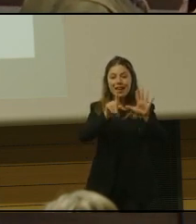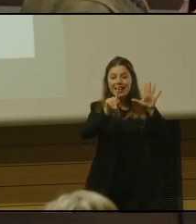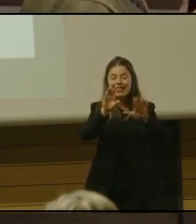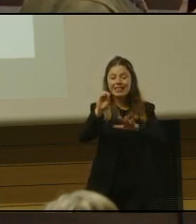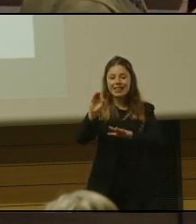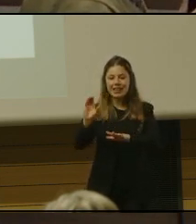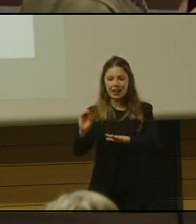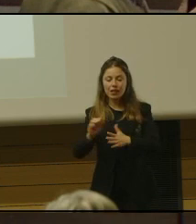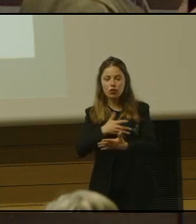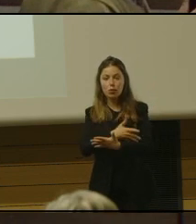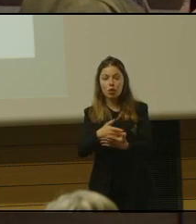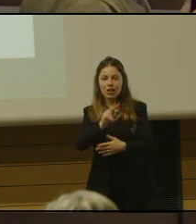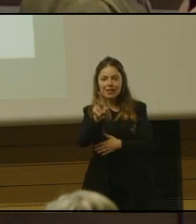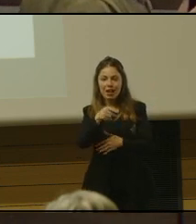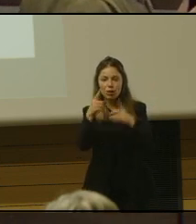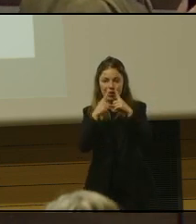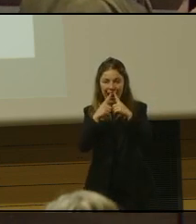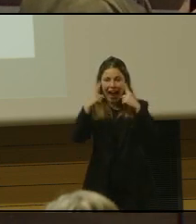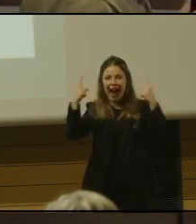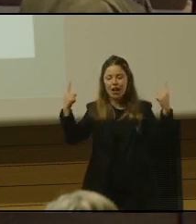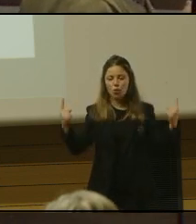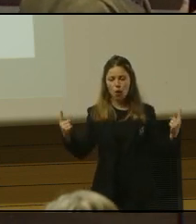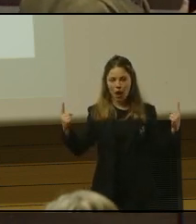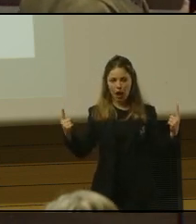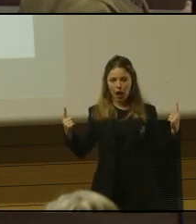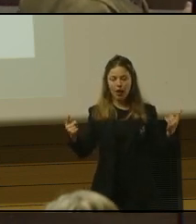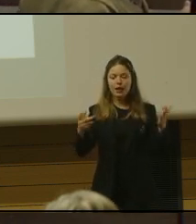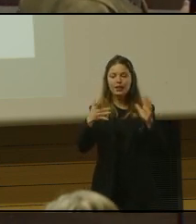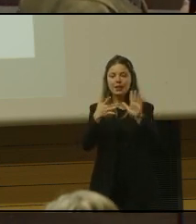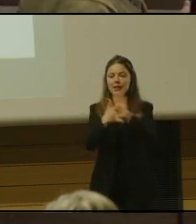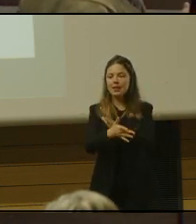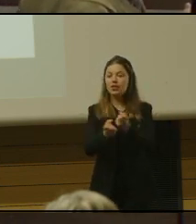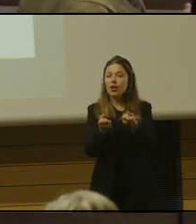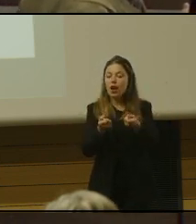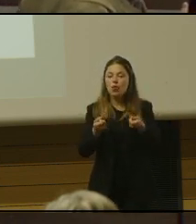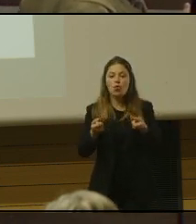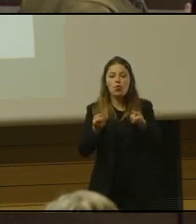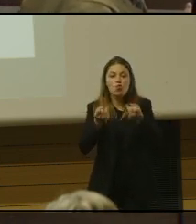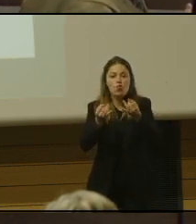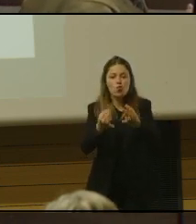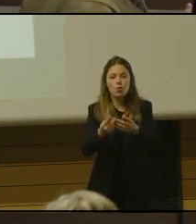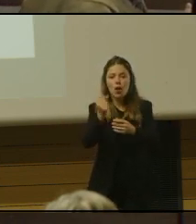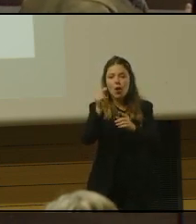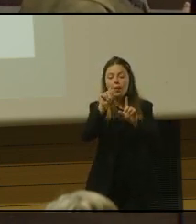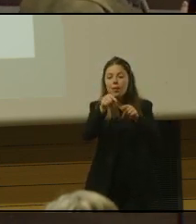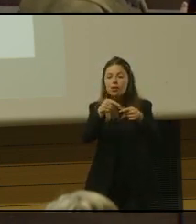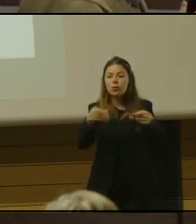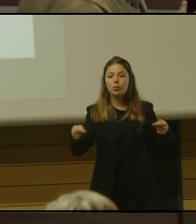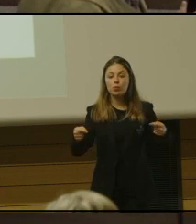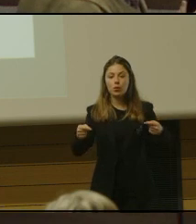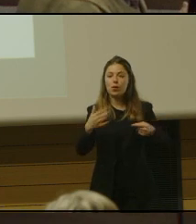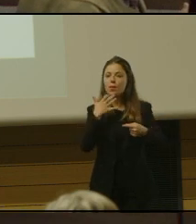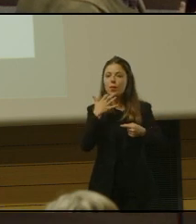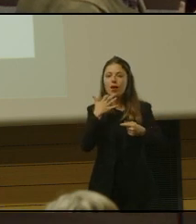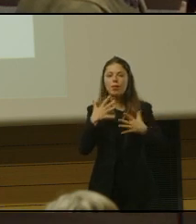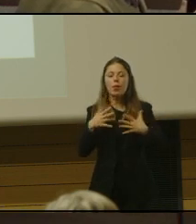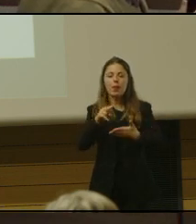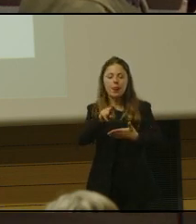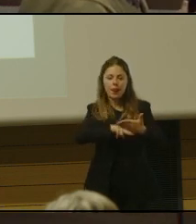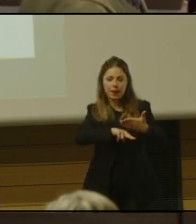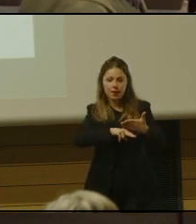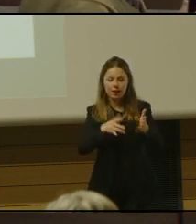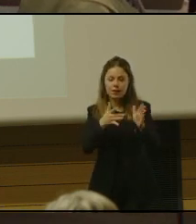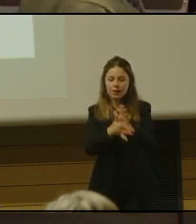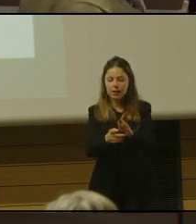euros anualmente, que es una cifra, por ejemplo, equivalente a todo el presupuesto de sanidad de Galicia, y que es una